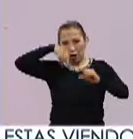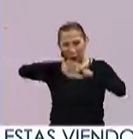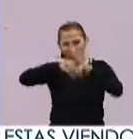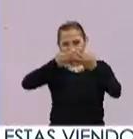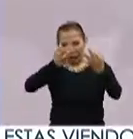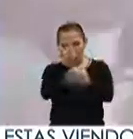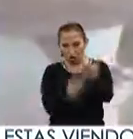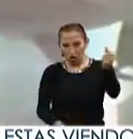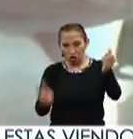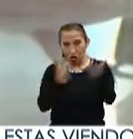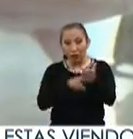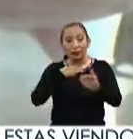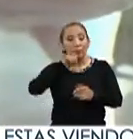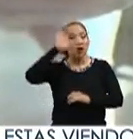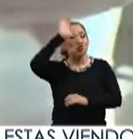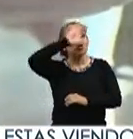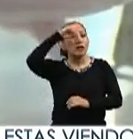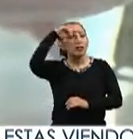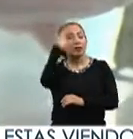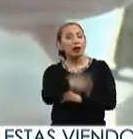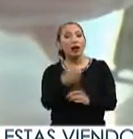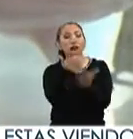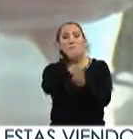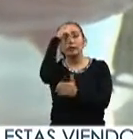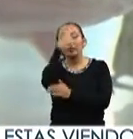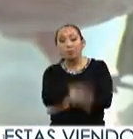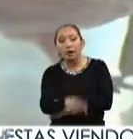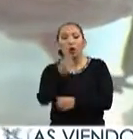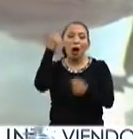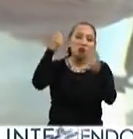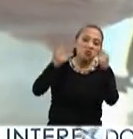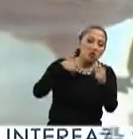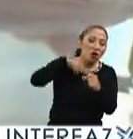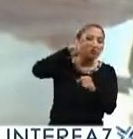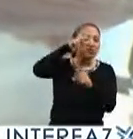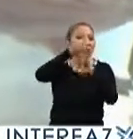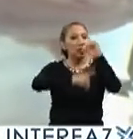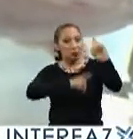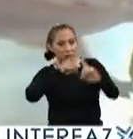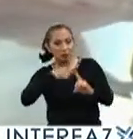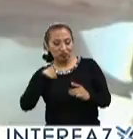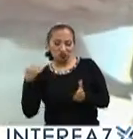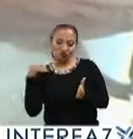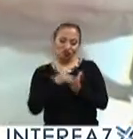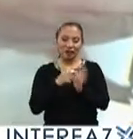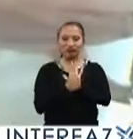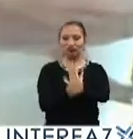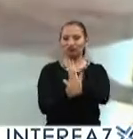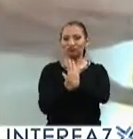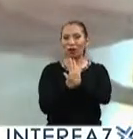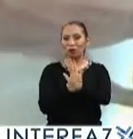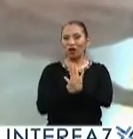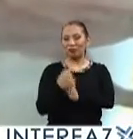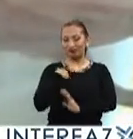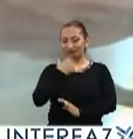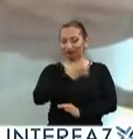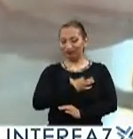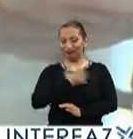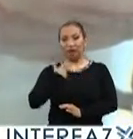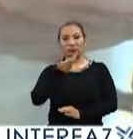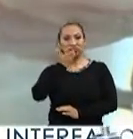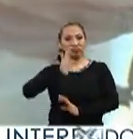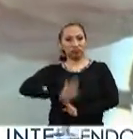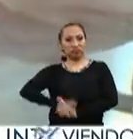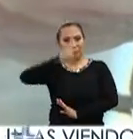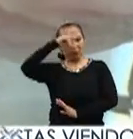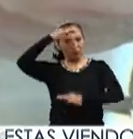de la cultura mexicana, sobre todo de la Ciudad de México. Algunos equipos deportivos incluso lo utilizan como su mascota porque es endémico de esta